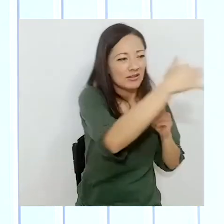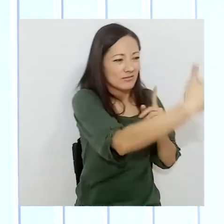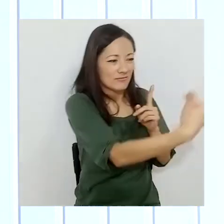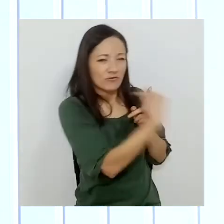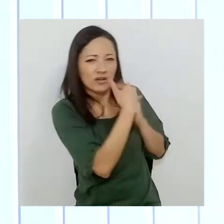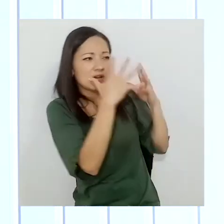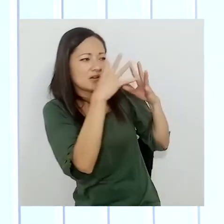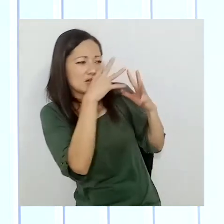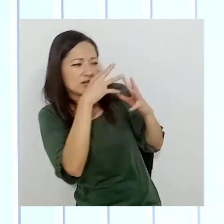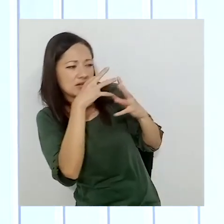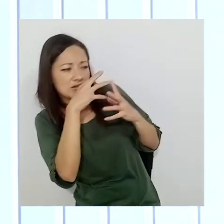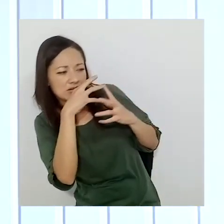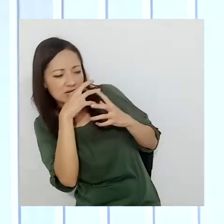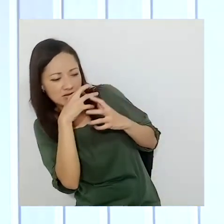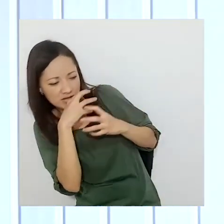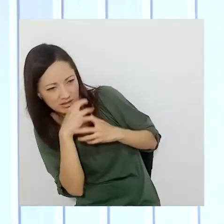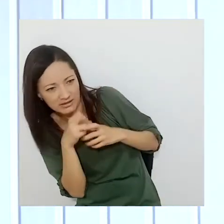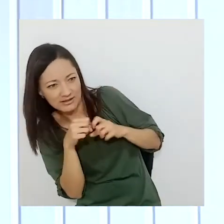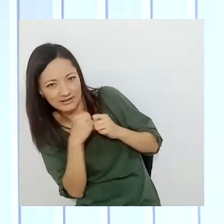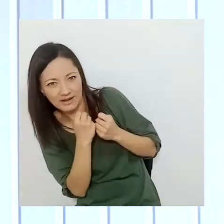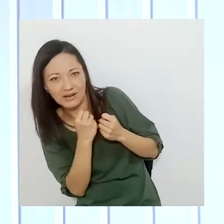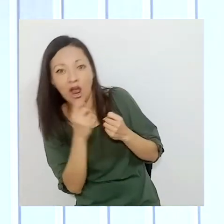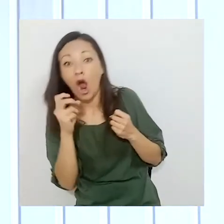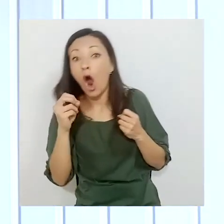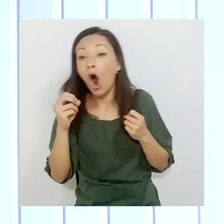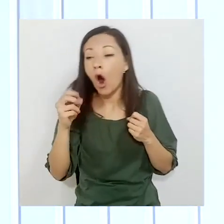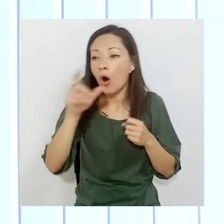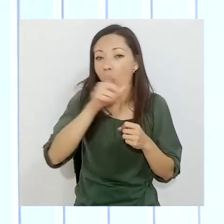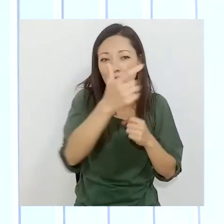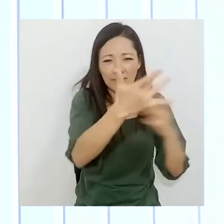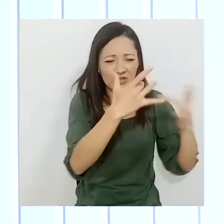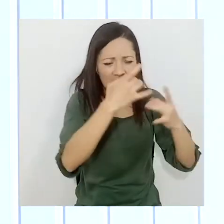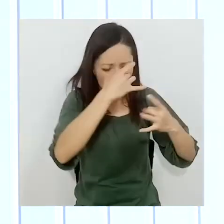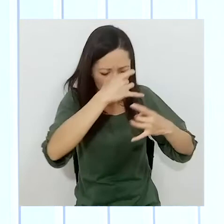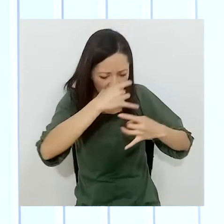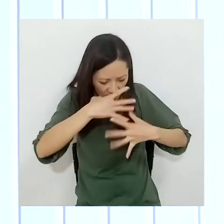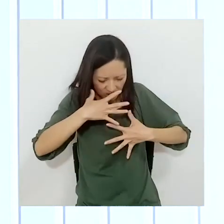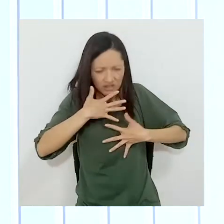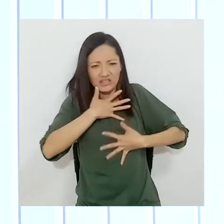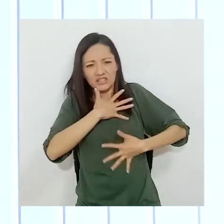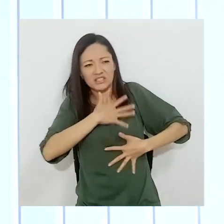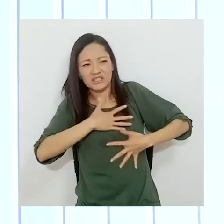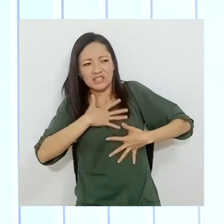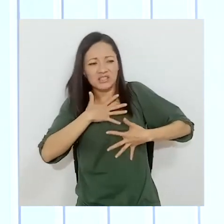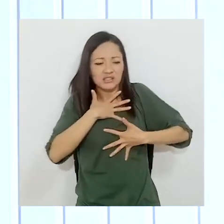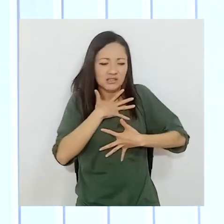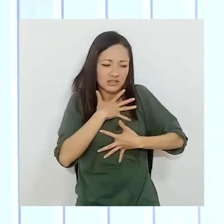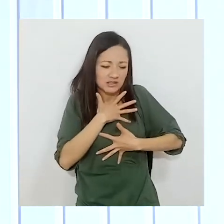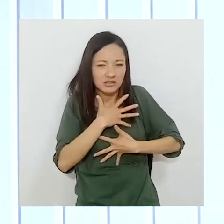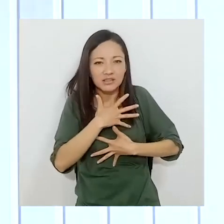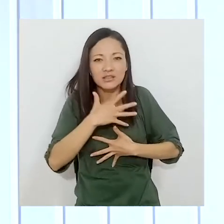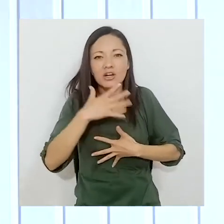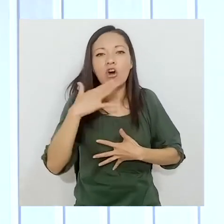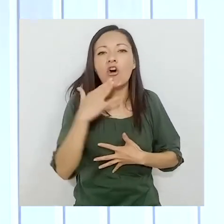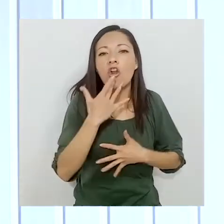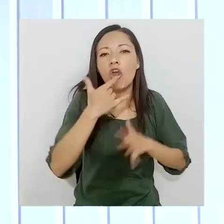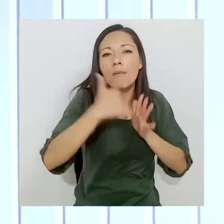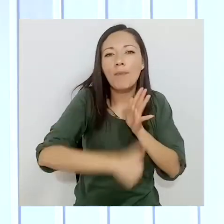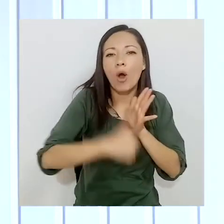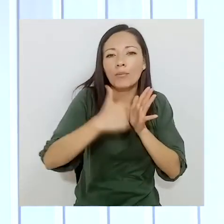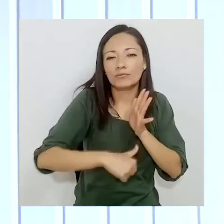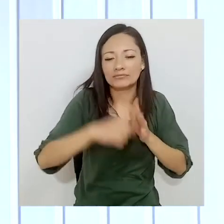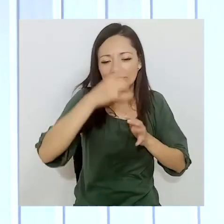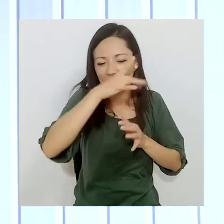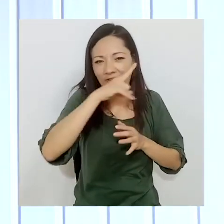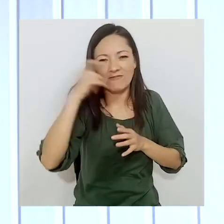dañar, y hay combinaciones que pueden ensuciar el color y volverlo color caca. Así dijo mi sobrina, no quieran las